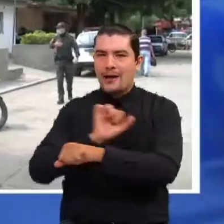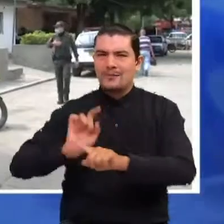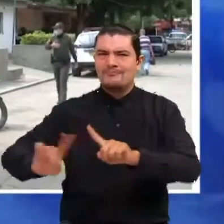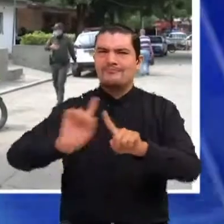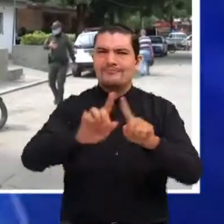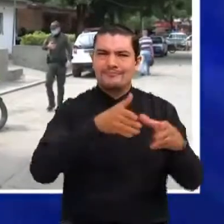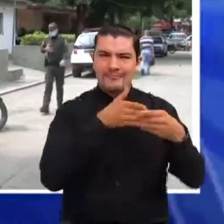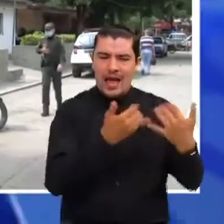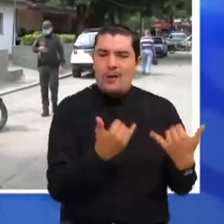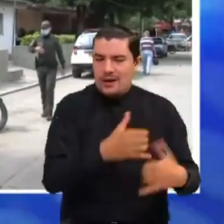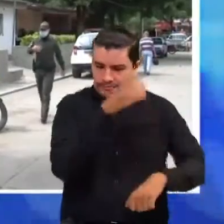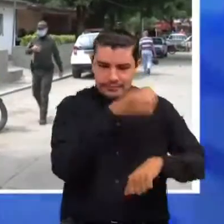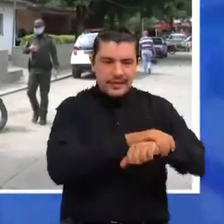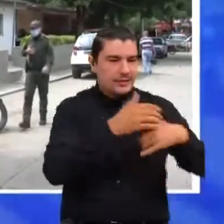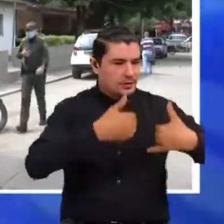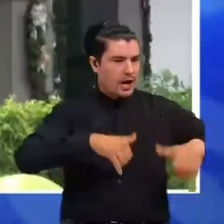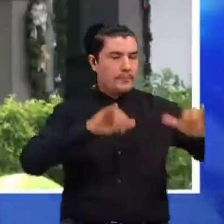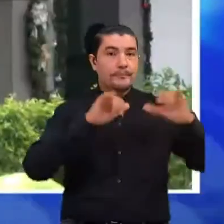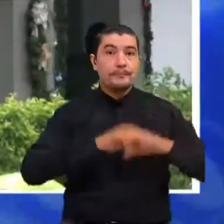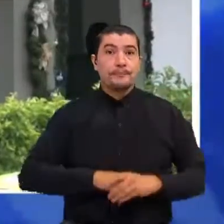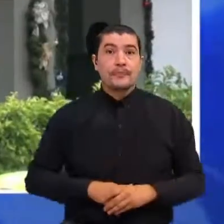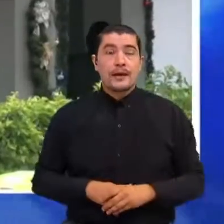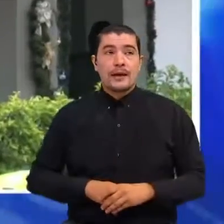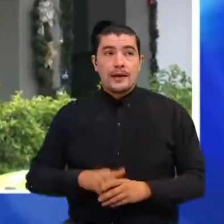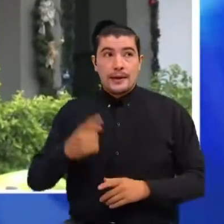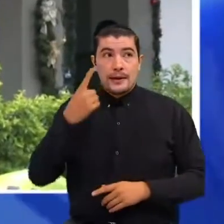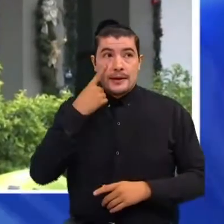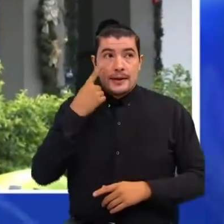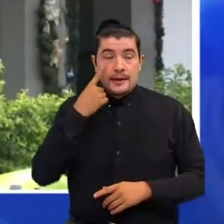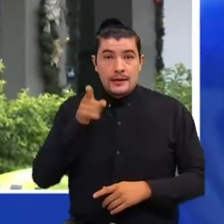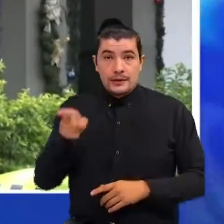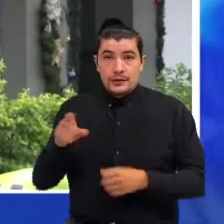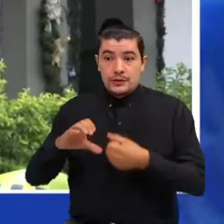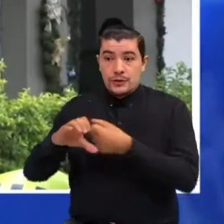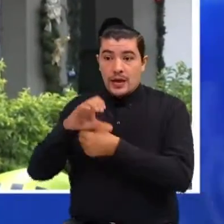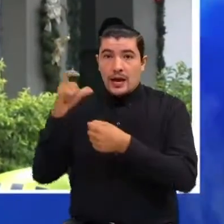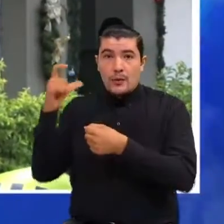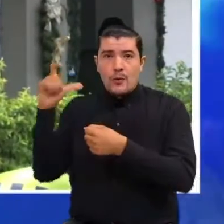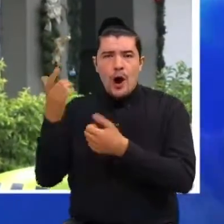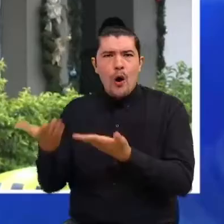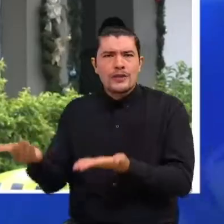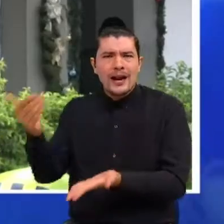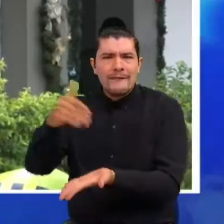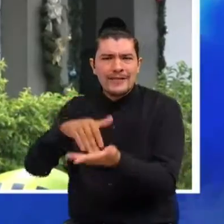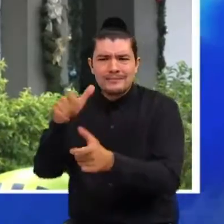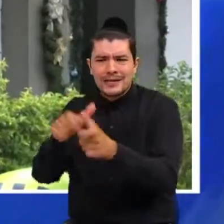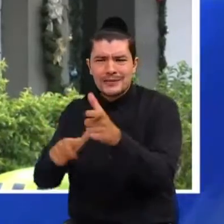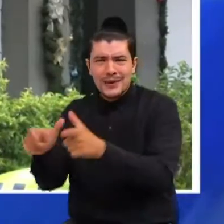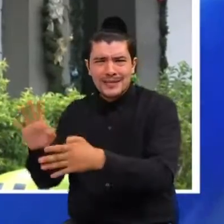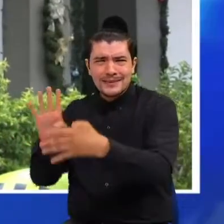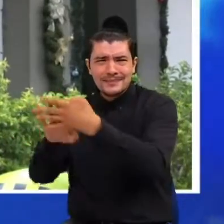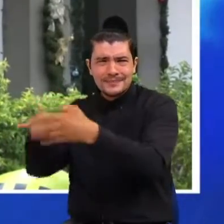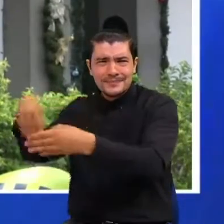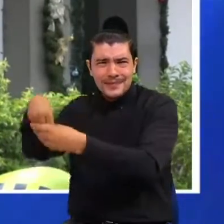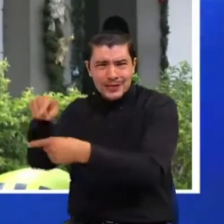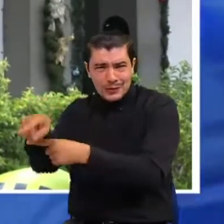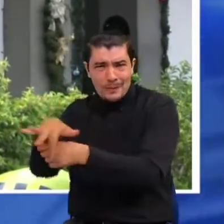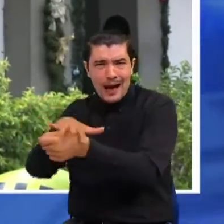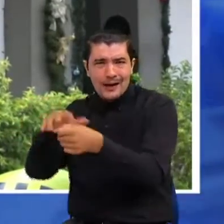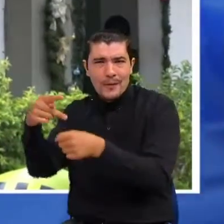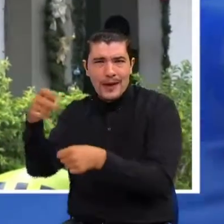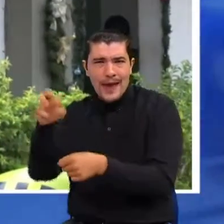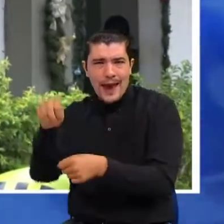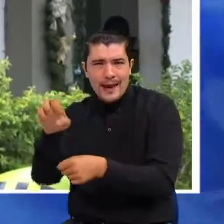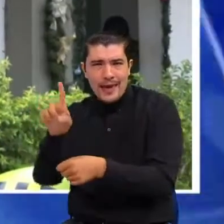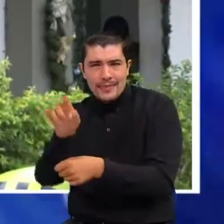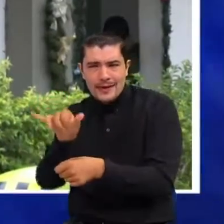Y mucha atención porque se presentó una nueva fuga masiva en Cúcuta, esta vez en el calle del barrio Kennedy de la ciudadela